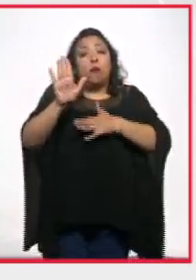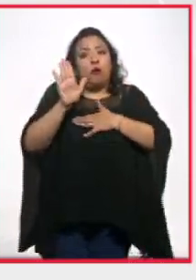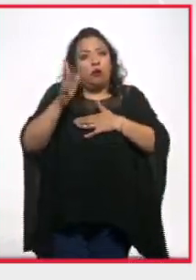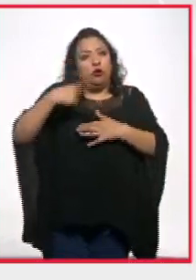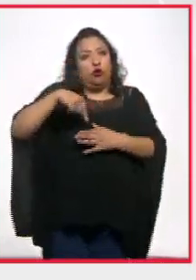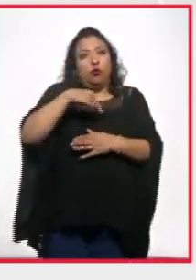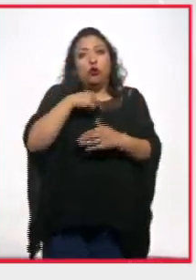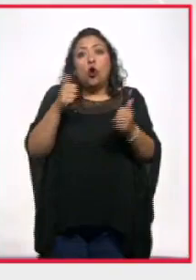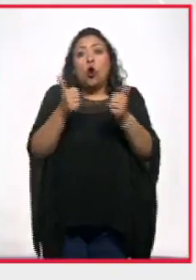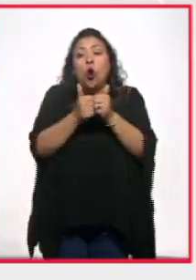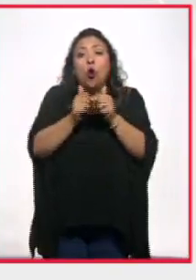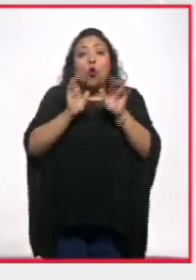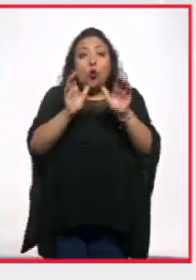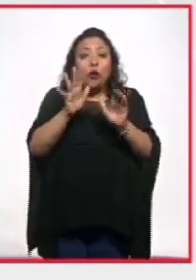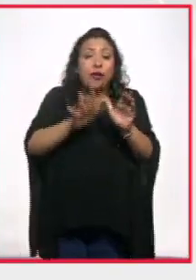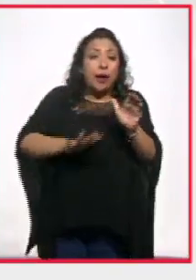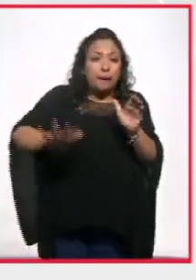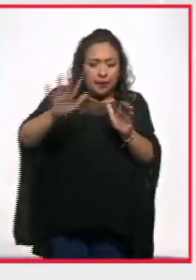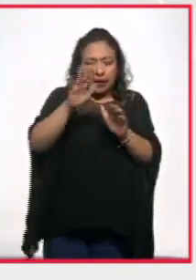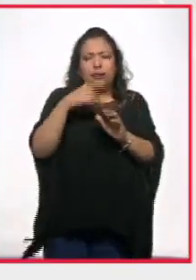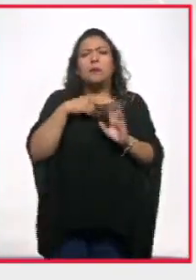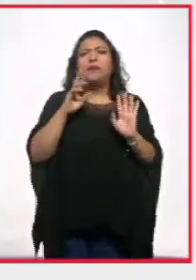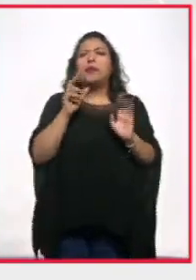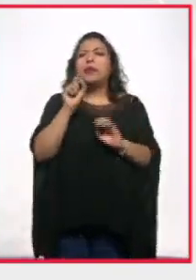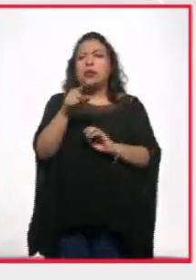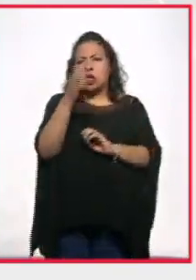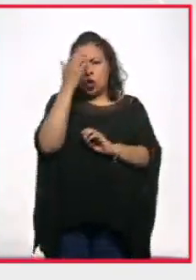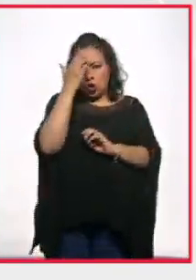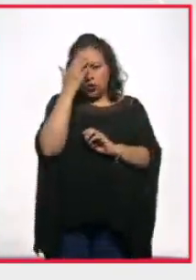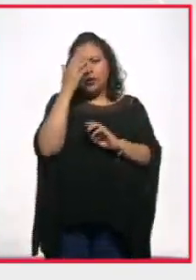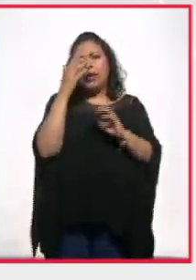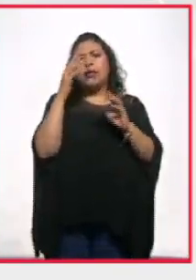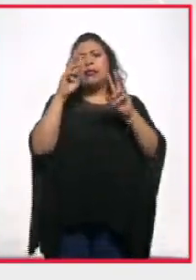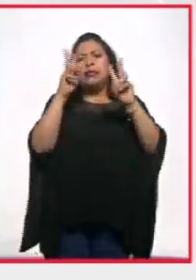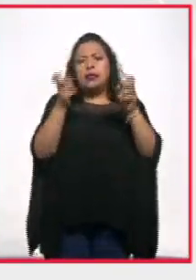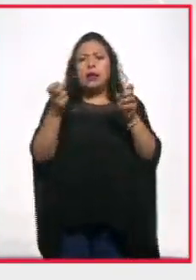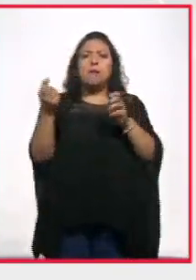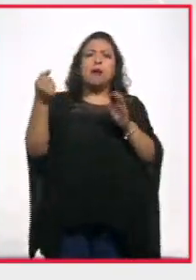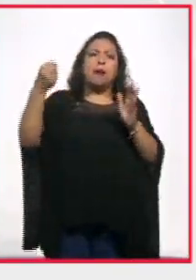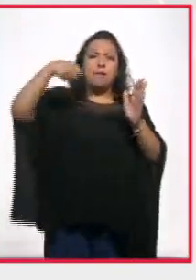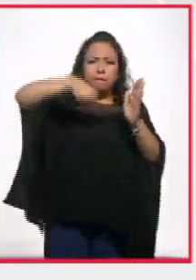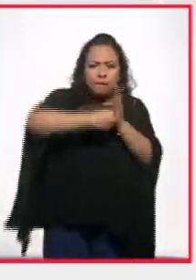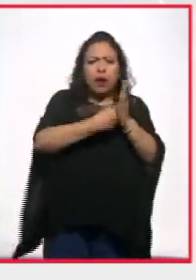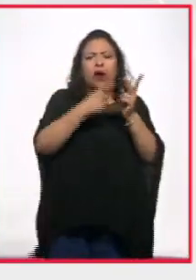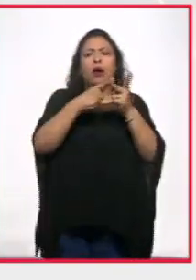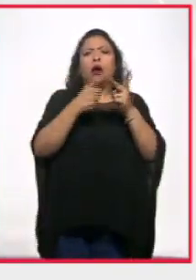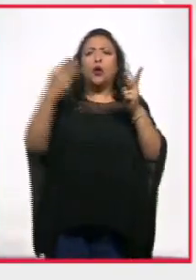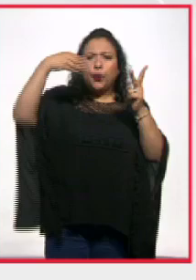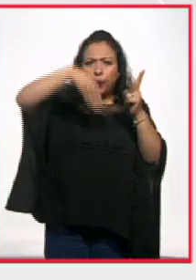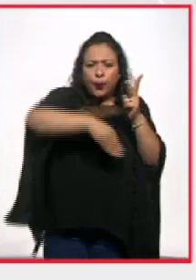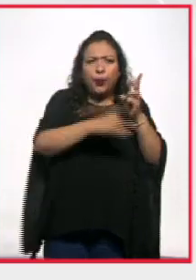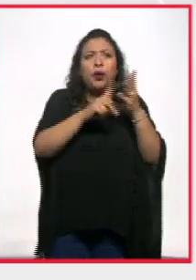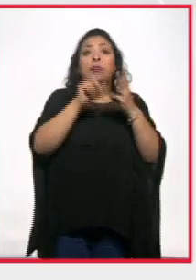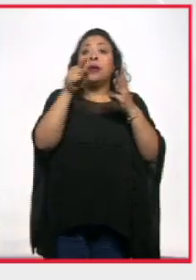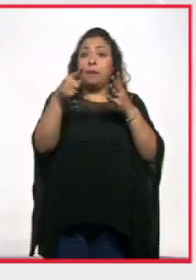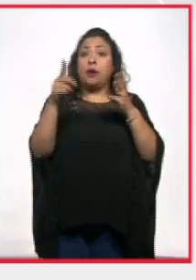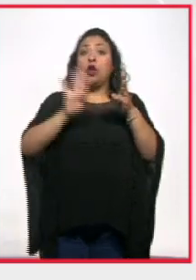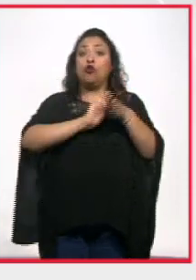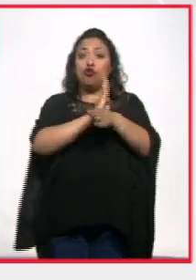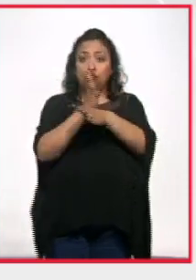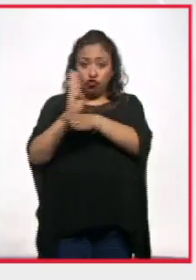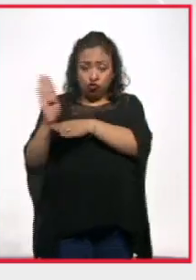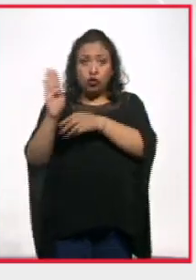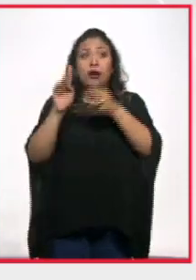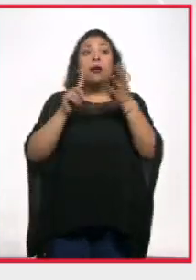mismo tiempo con el medio ambiente. No solamente van a conocer el tema de las ballenas, de los delfines, hablamos también sobre los tiburones,